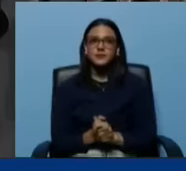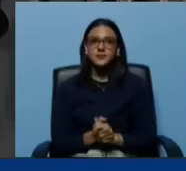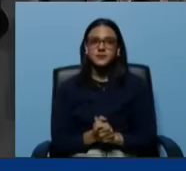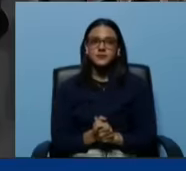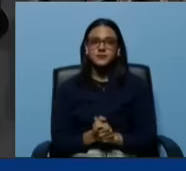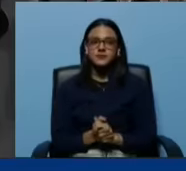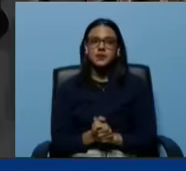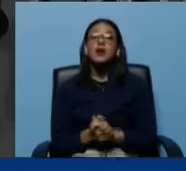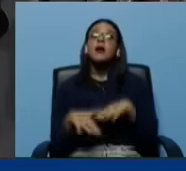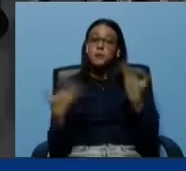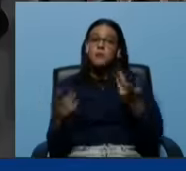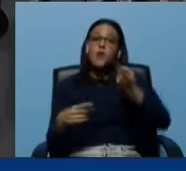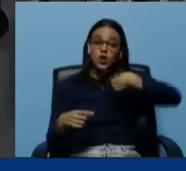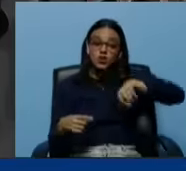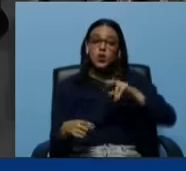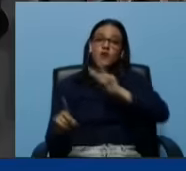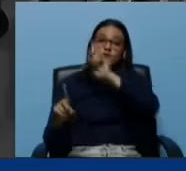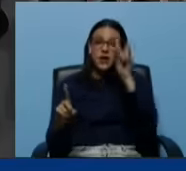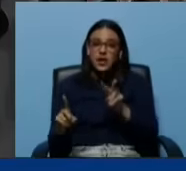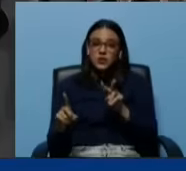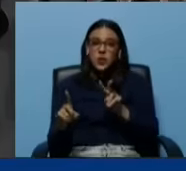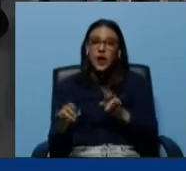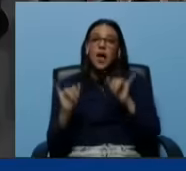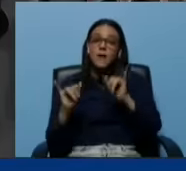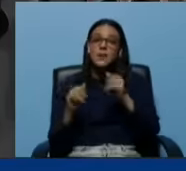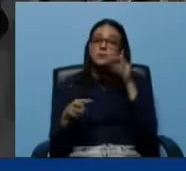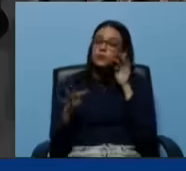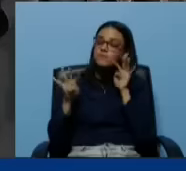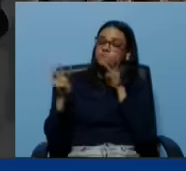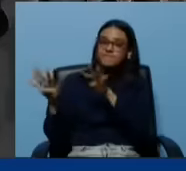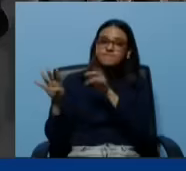En Venezuela, el imperialismo